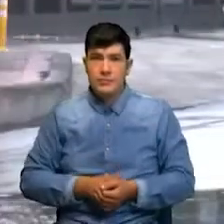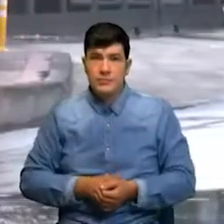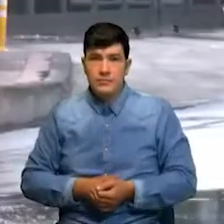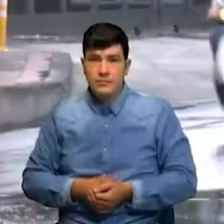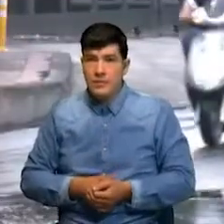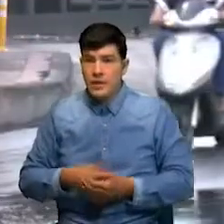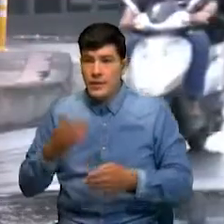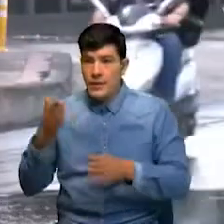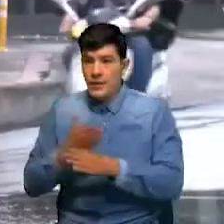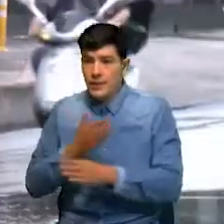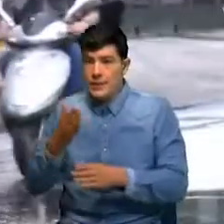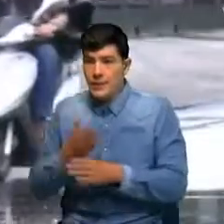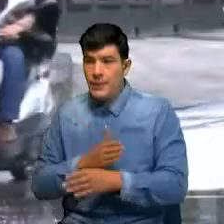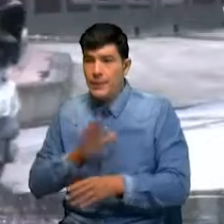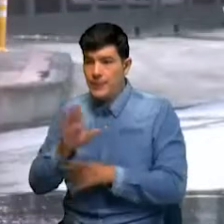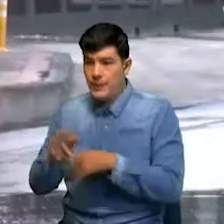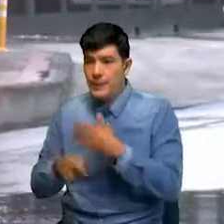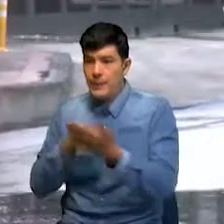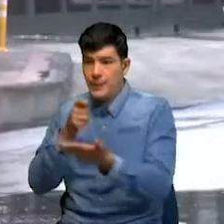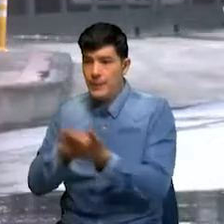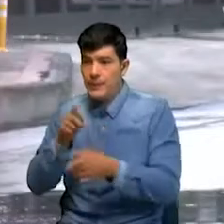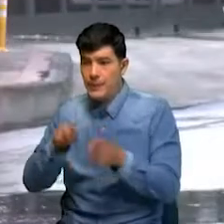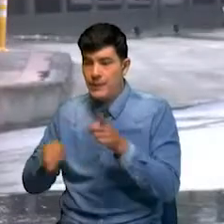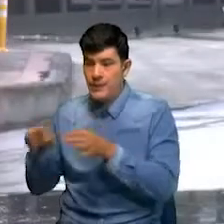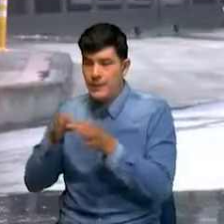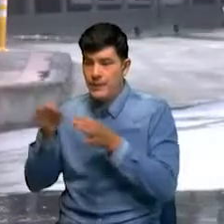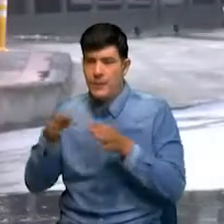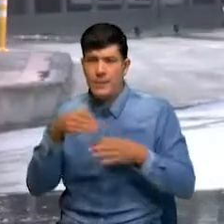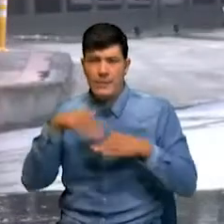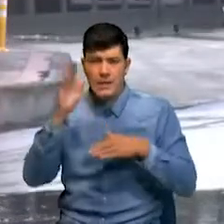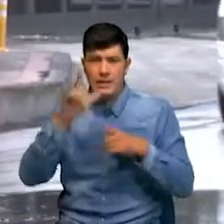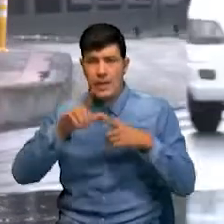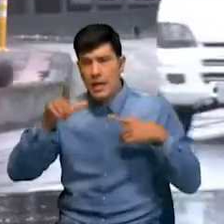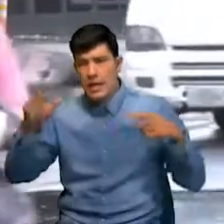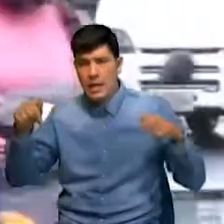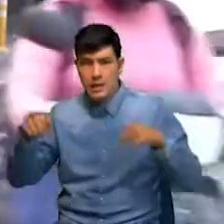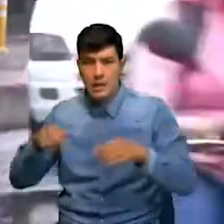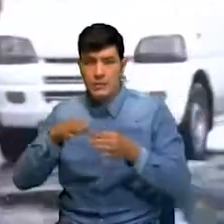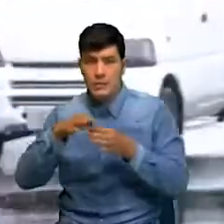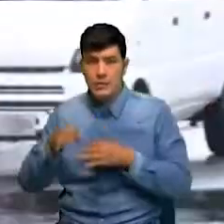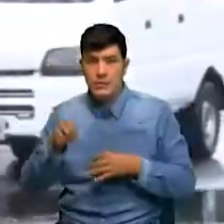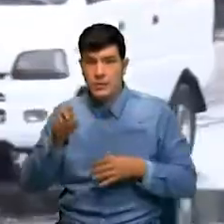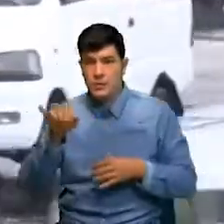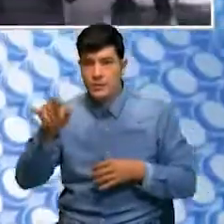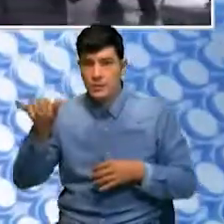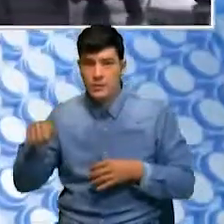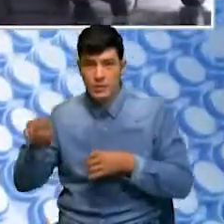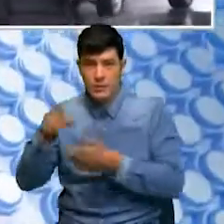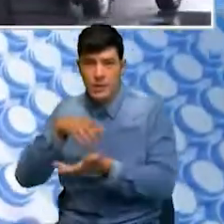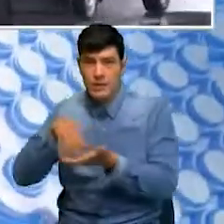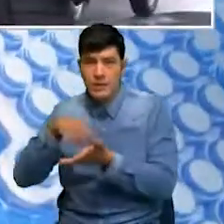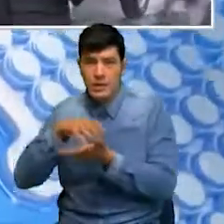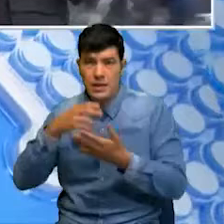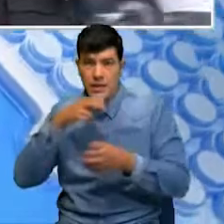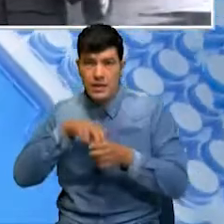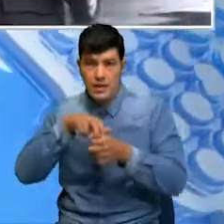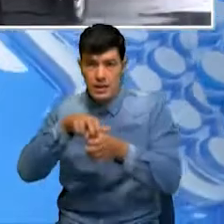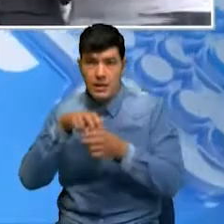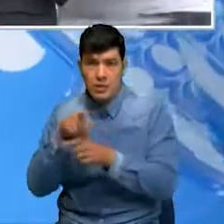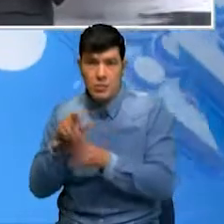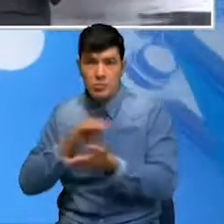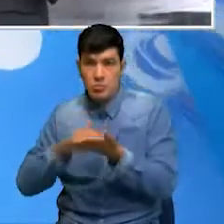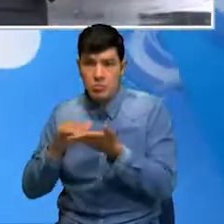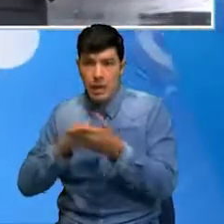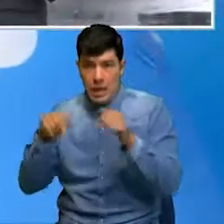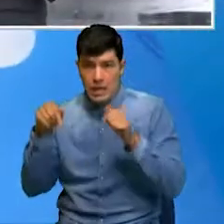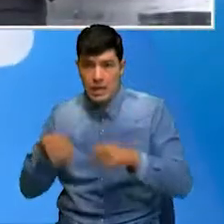Los problemas presentados para el pago en algunos municipios, sobre todo los lejanos al municipio del Zulia, en donde queda la sede de tránsito departamental, se solucionan abriendo